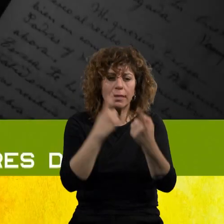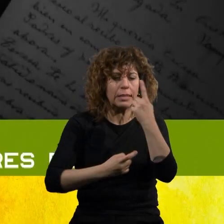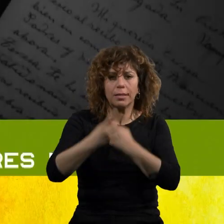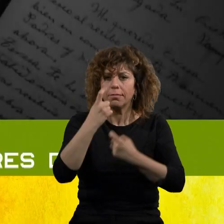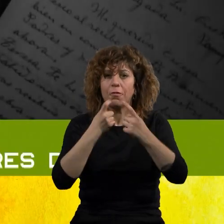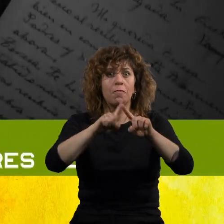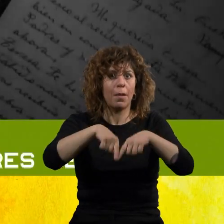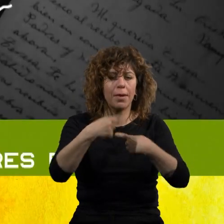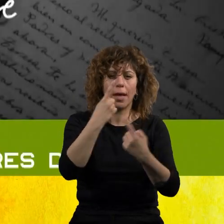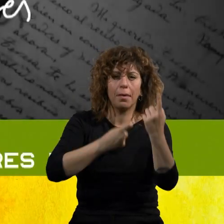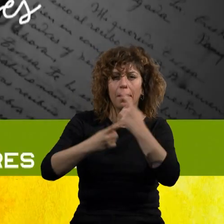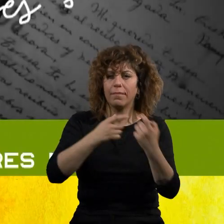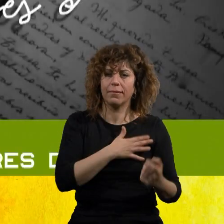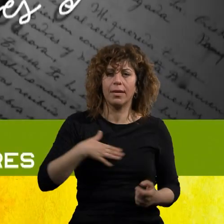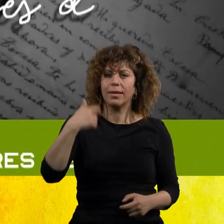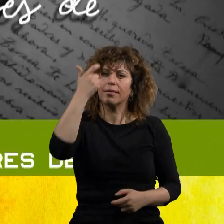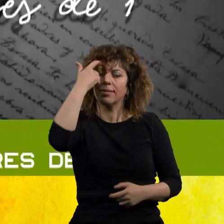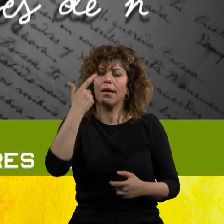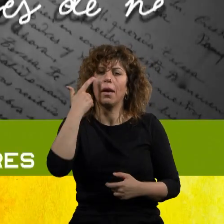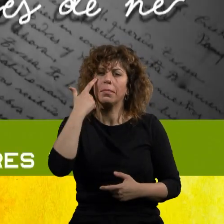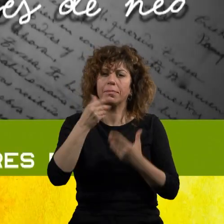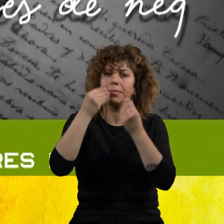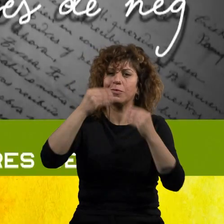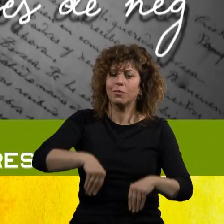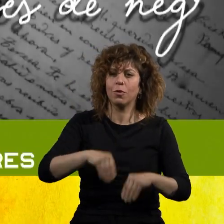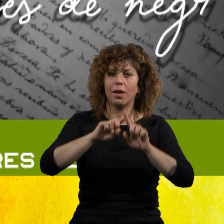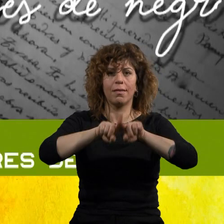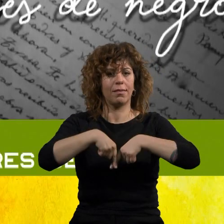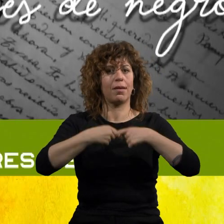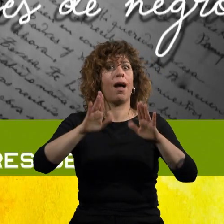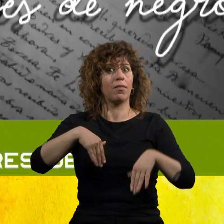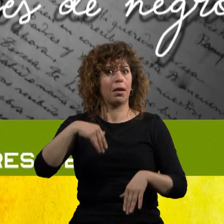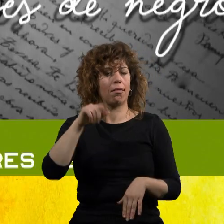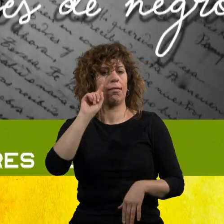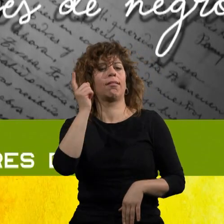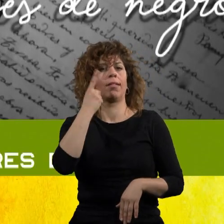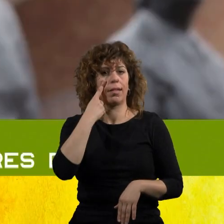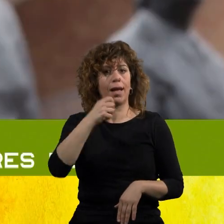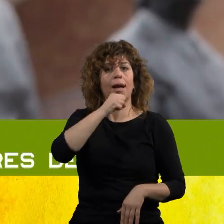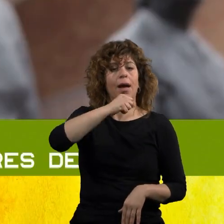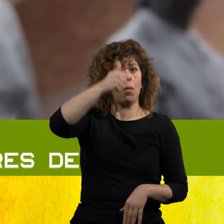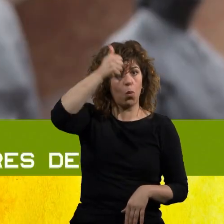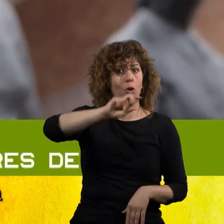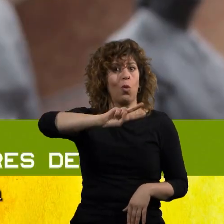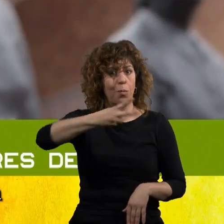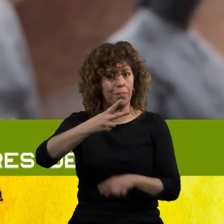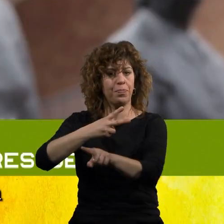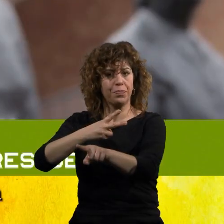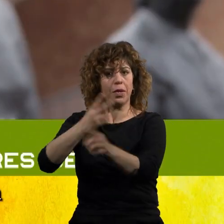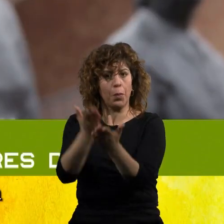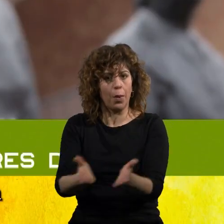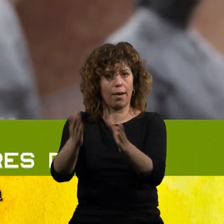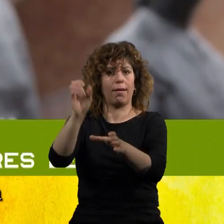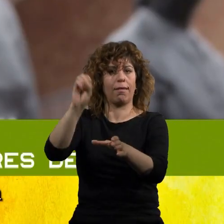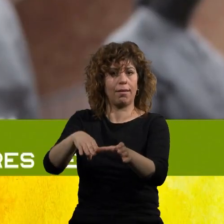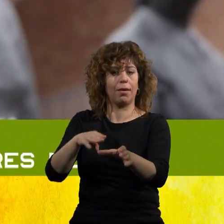preguntar en la familia y a querer saber la historia de la familia, y de ahí descubrí, ¿no? Cómo mi bisabuelo estaba en la Barranca y que mi bisabuela Joaquina era una de esas